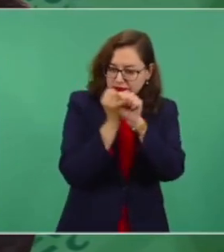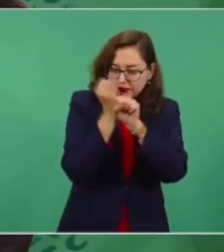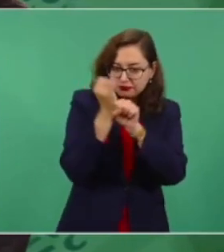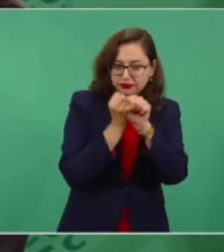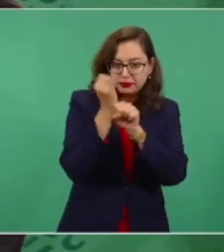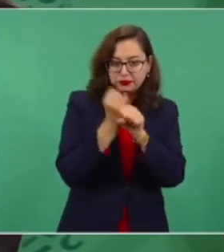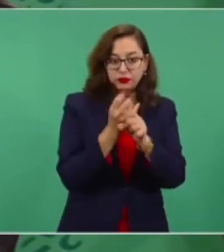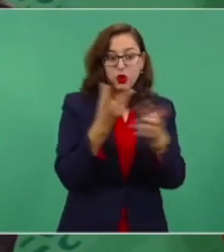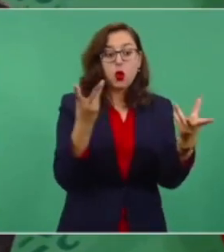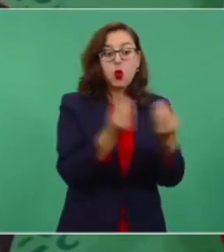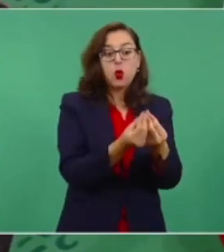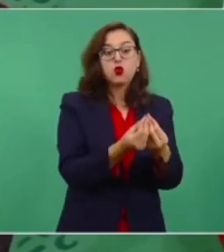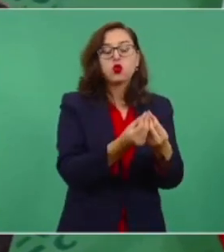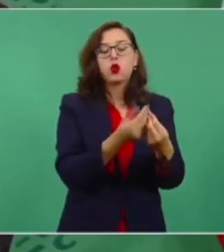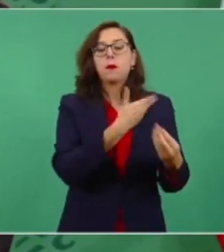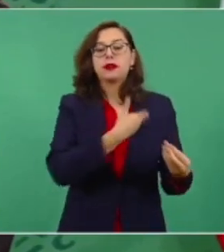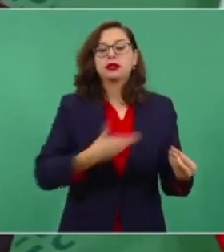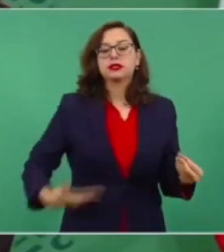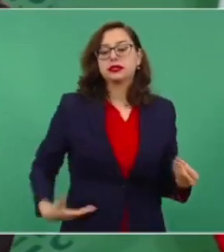durante el gobierno de Calderón,